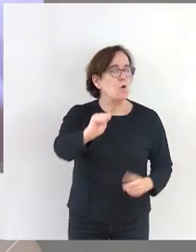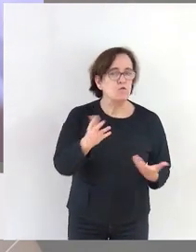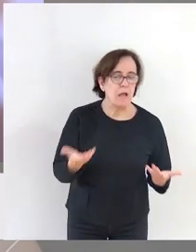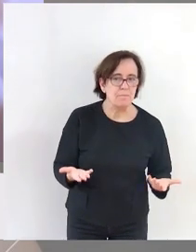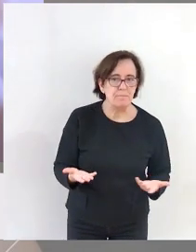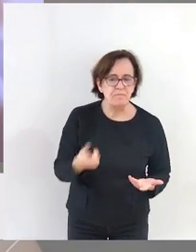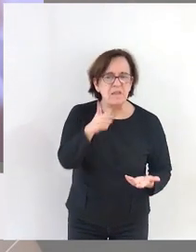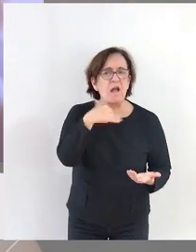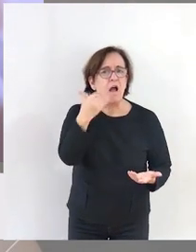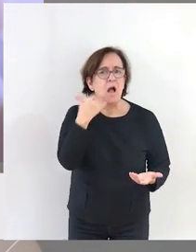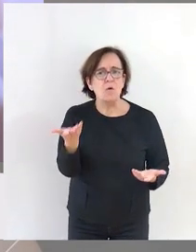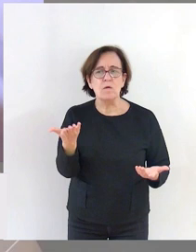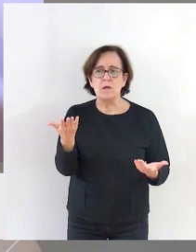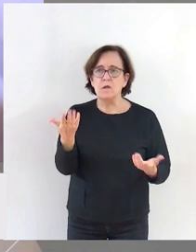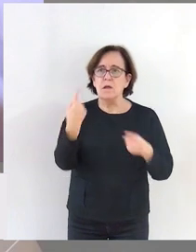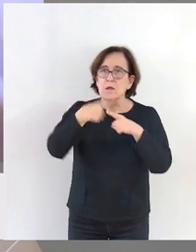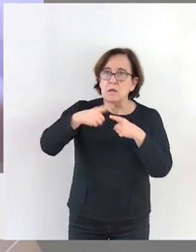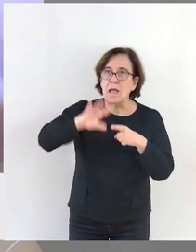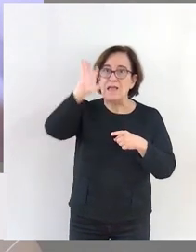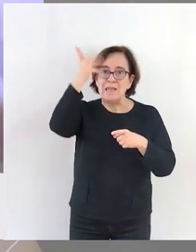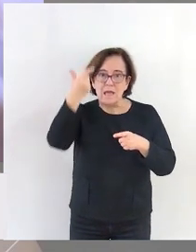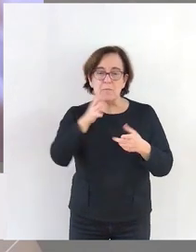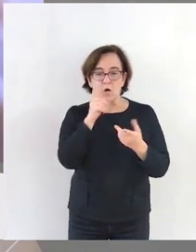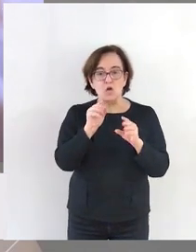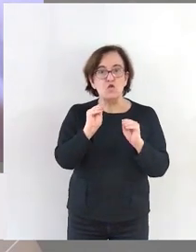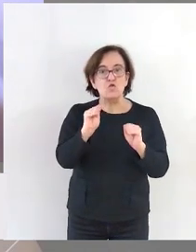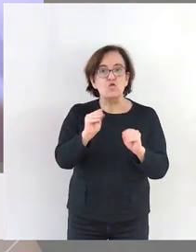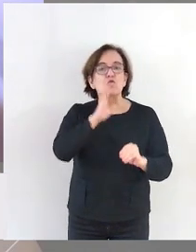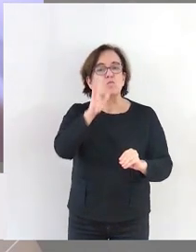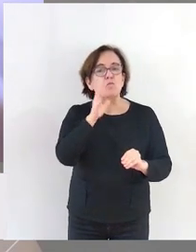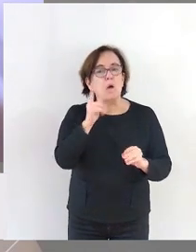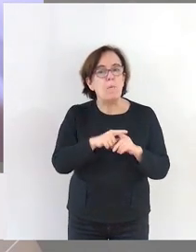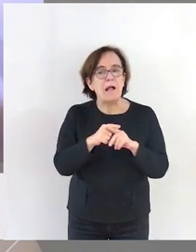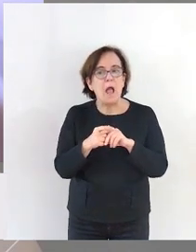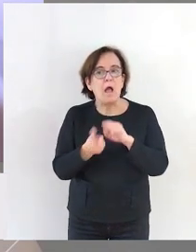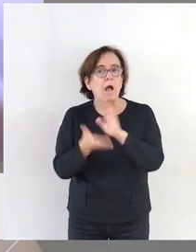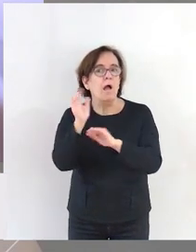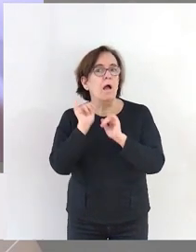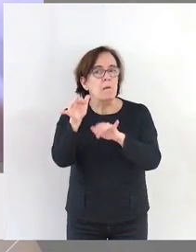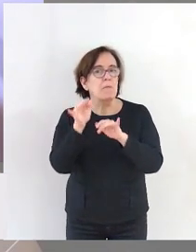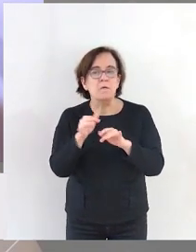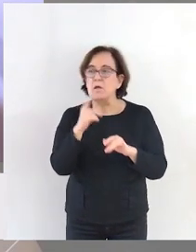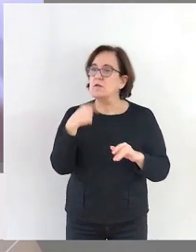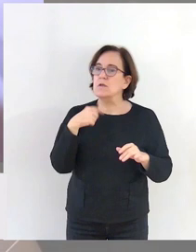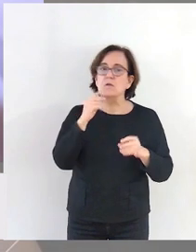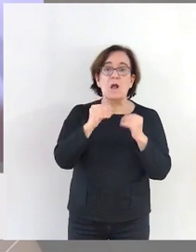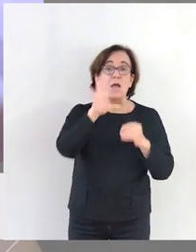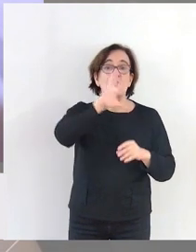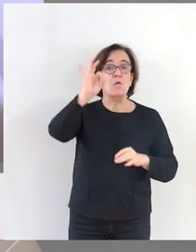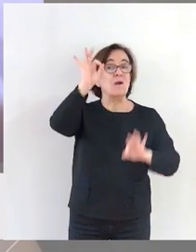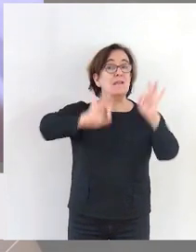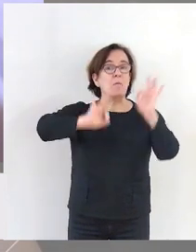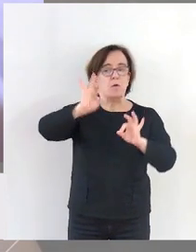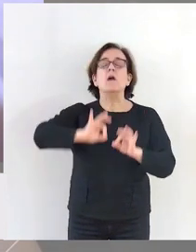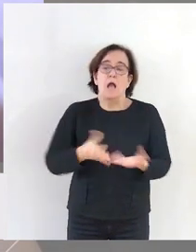ha tenido algo que ver los eventos climáticos en tus motivos para migrar ahí nos encontramos con que un 50%